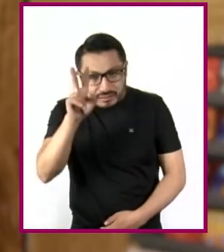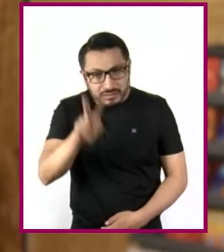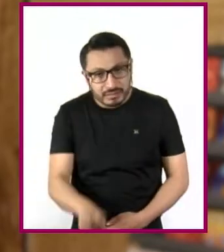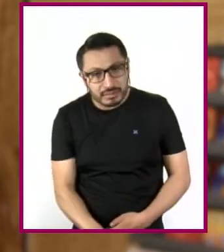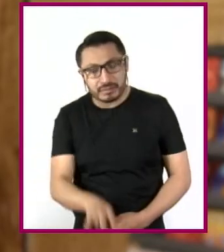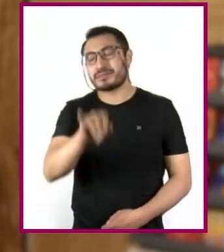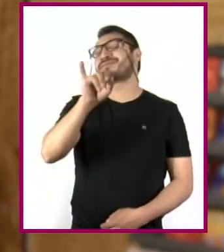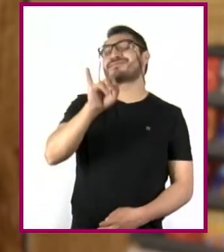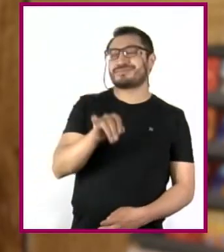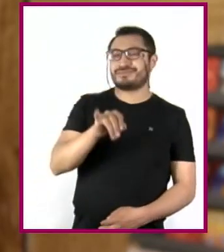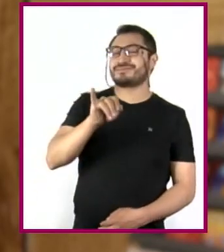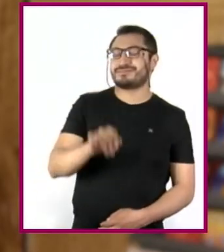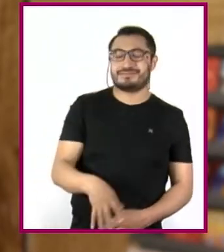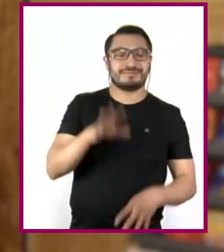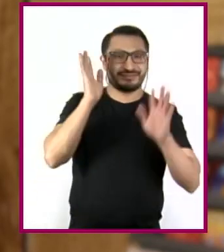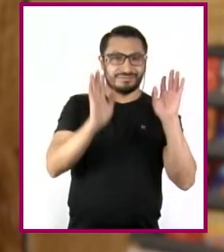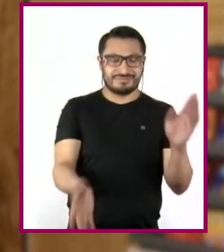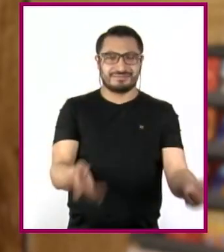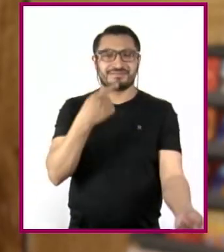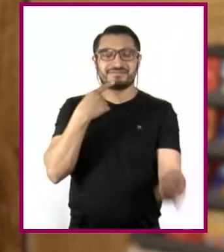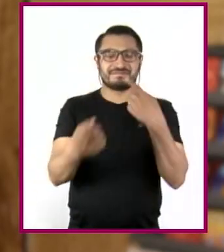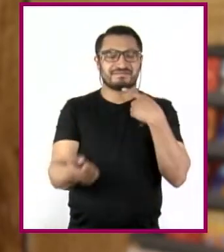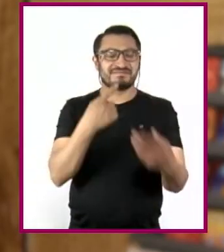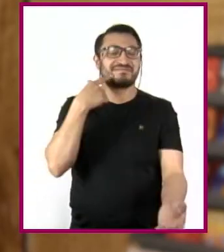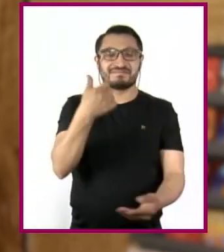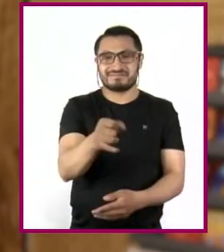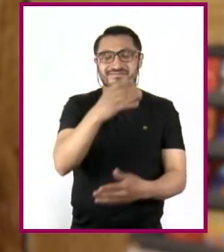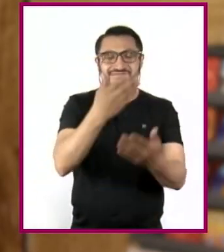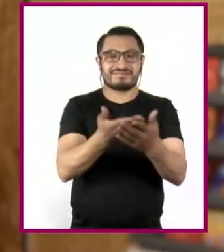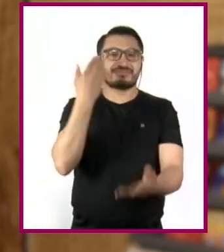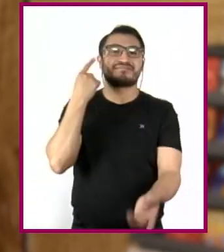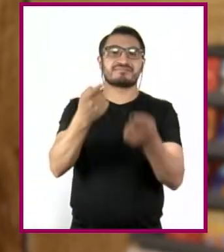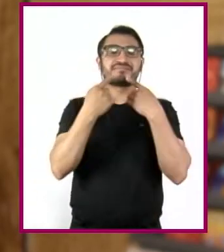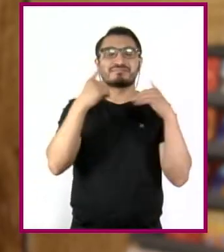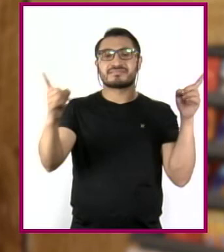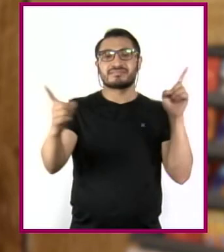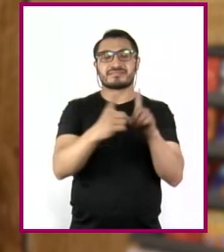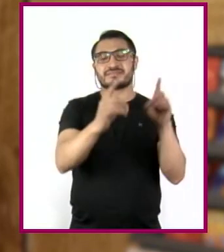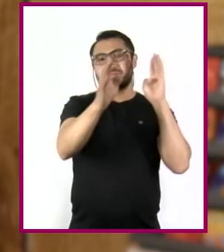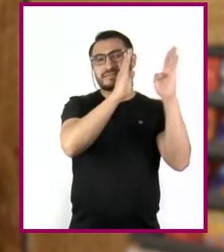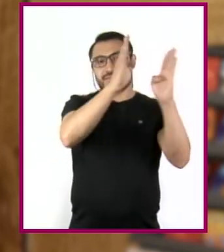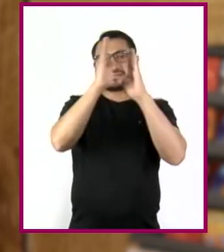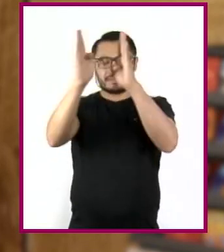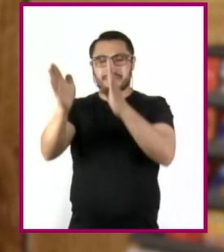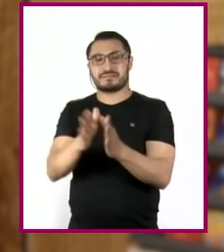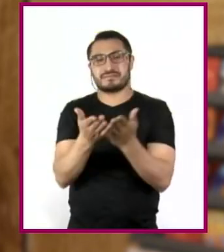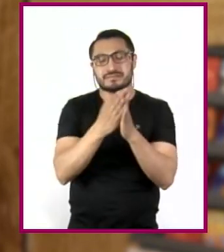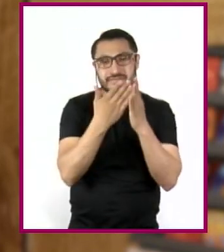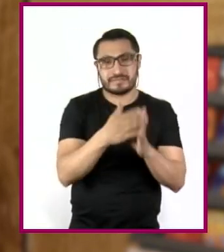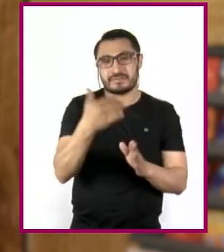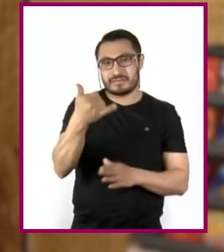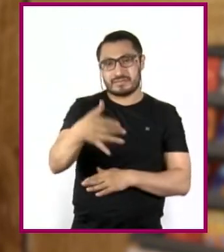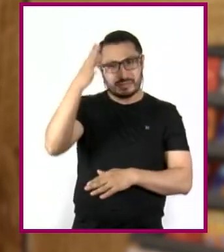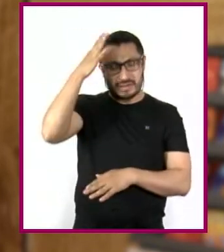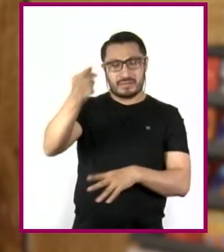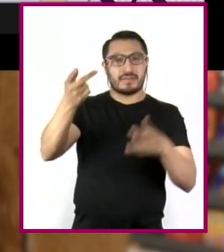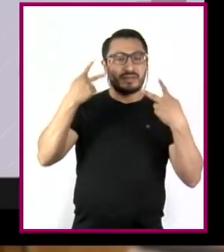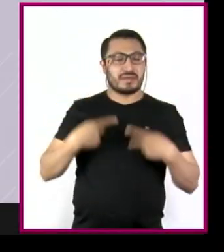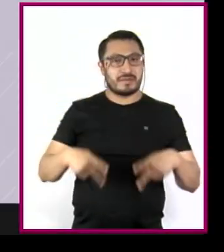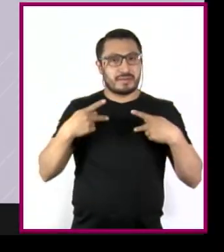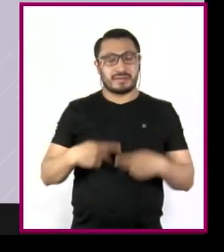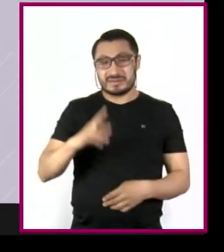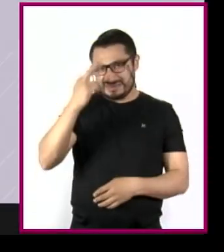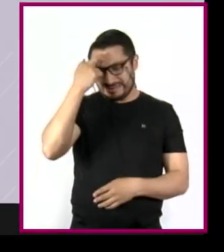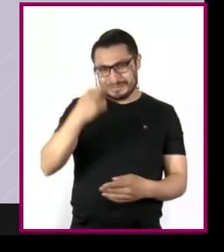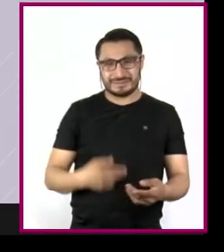sí. Ya hemos discutido algo así cuando hablamos con el bibliotecario sobre el libro de Locke y el concepto de persona. ¿Te